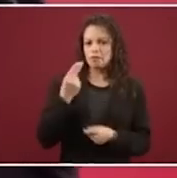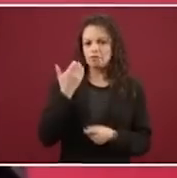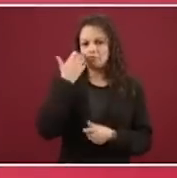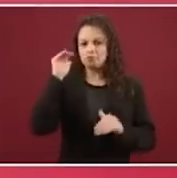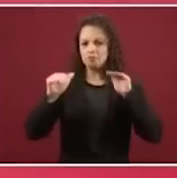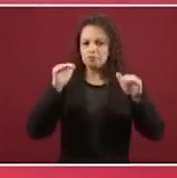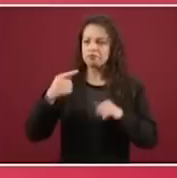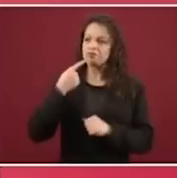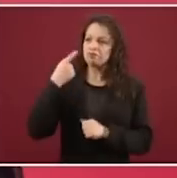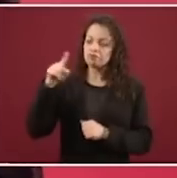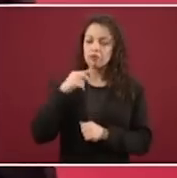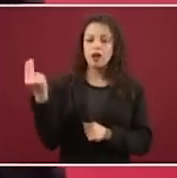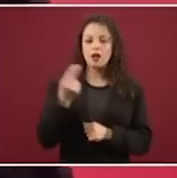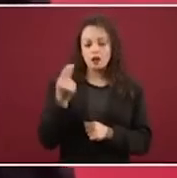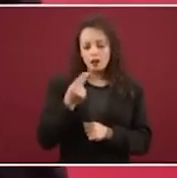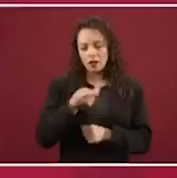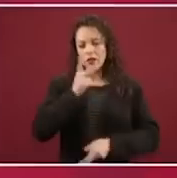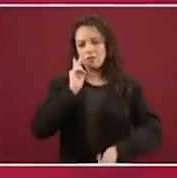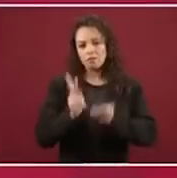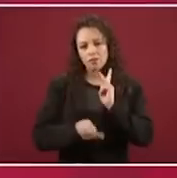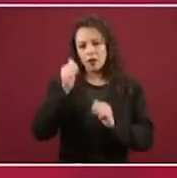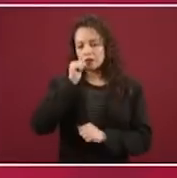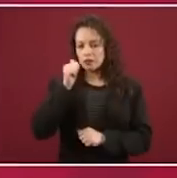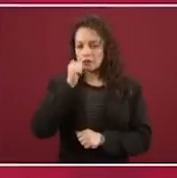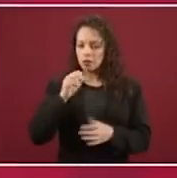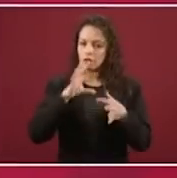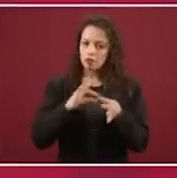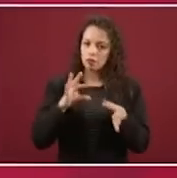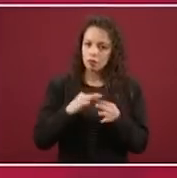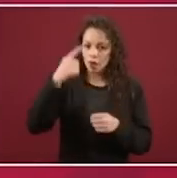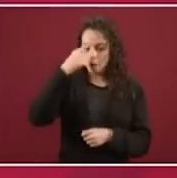busquen las soluciones, diálogo con compromiso.